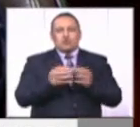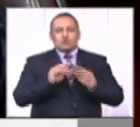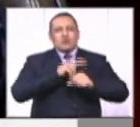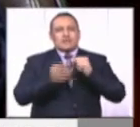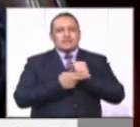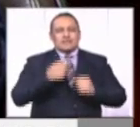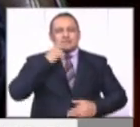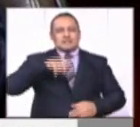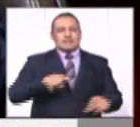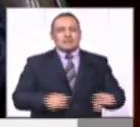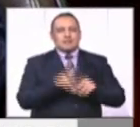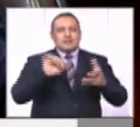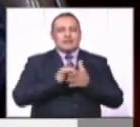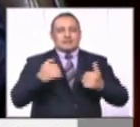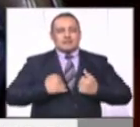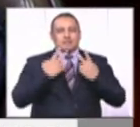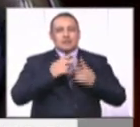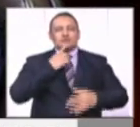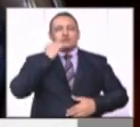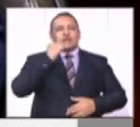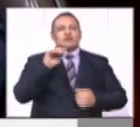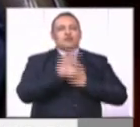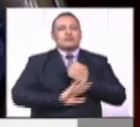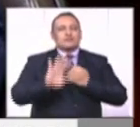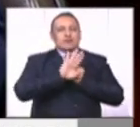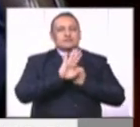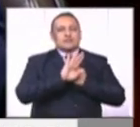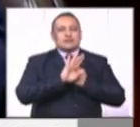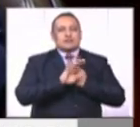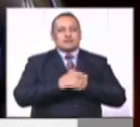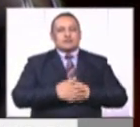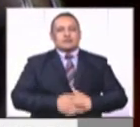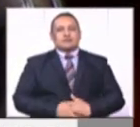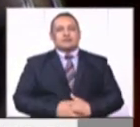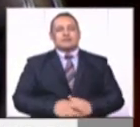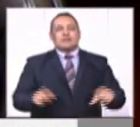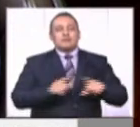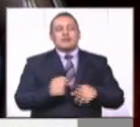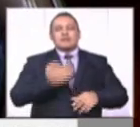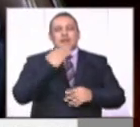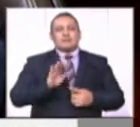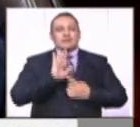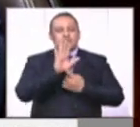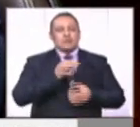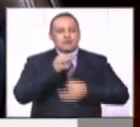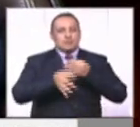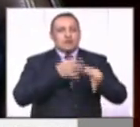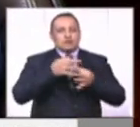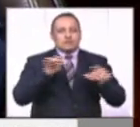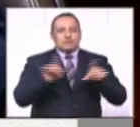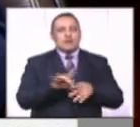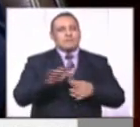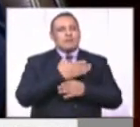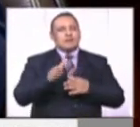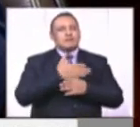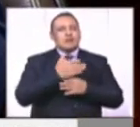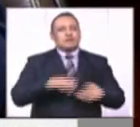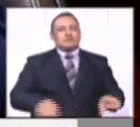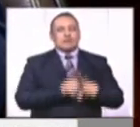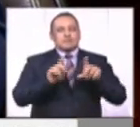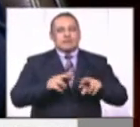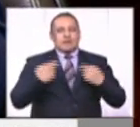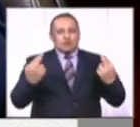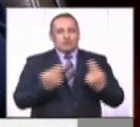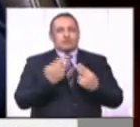necesarias para que pueda ejercer su derecho de defensa quien ha presentado sus descargos y ha participado en la